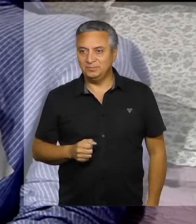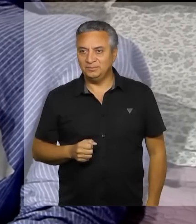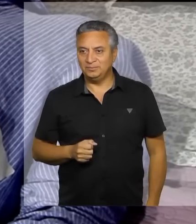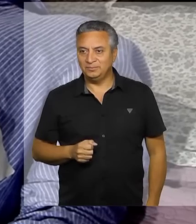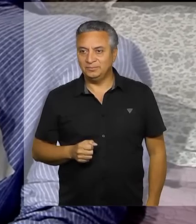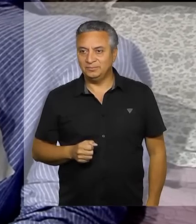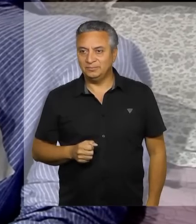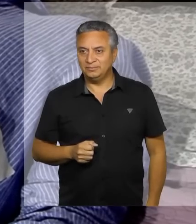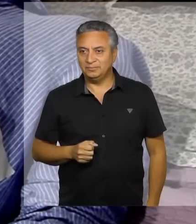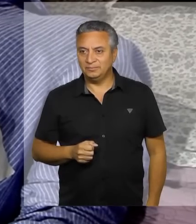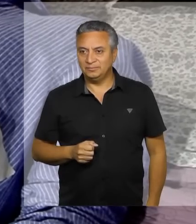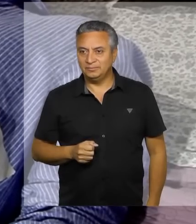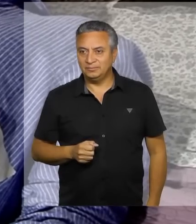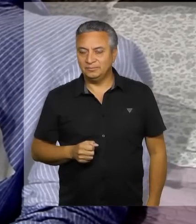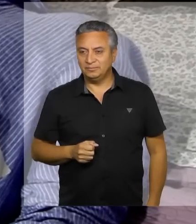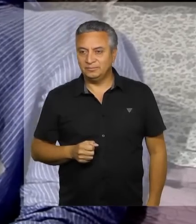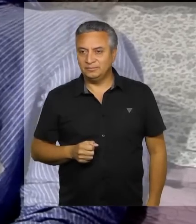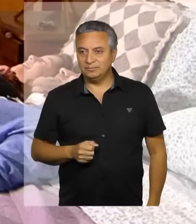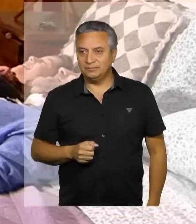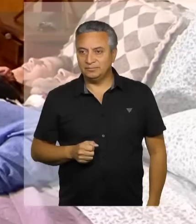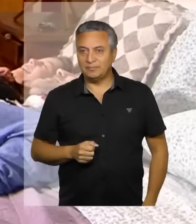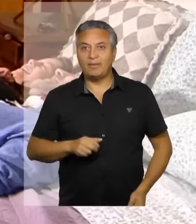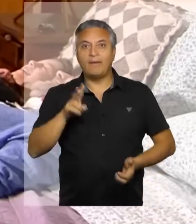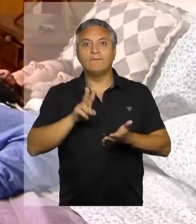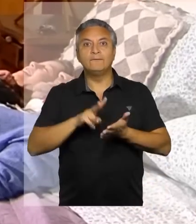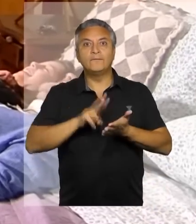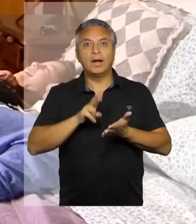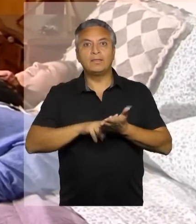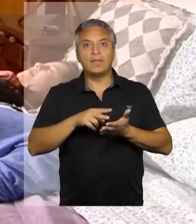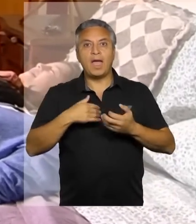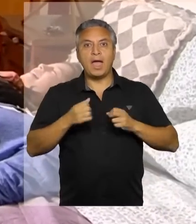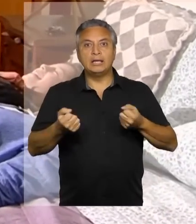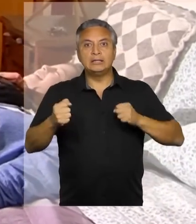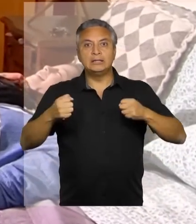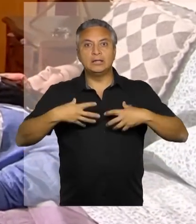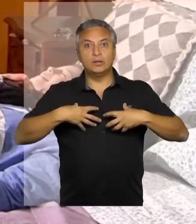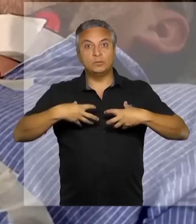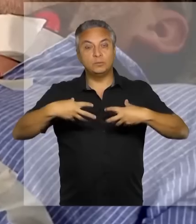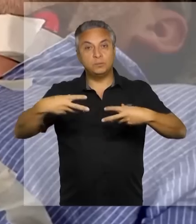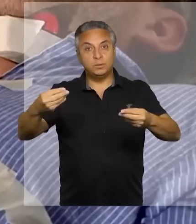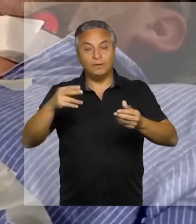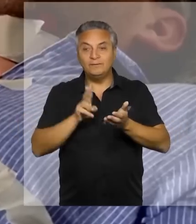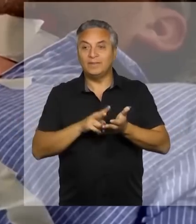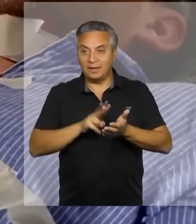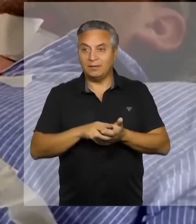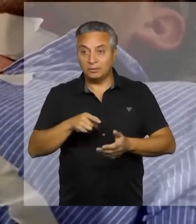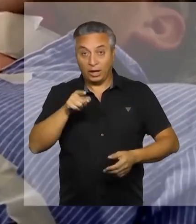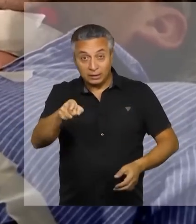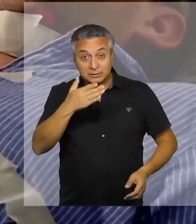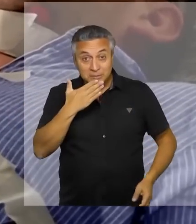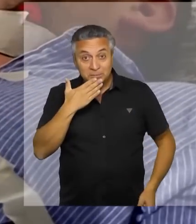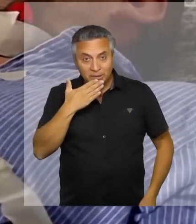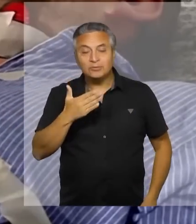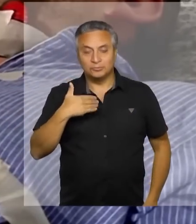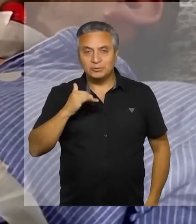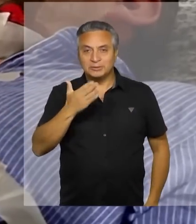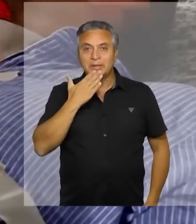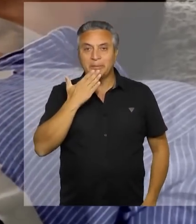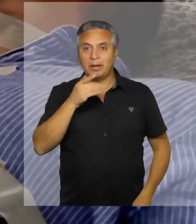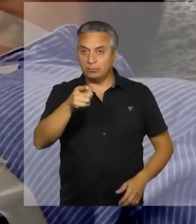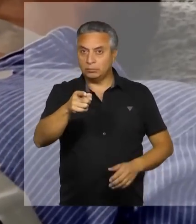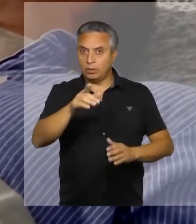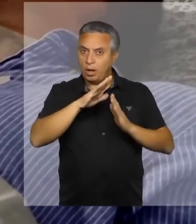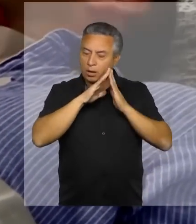Es verdad, me está quitando el estrés. ¿En serio? Sí, ¿a ti también? Sí, a mí también. Oye, no te puedes quedar